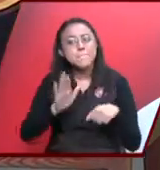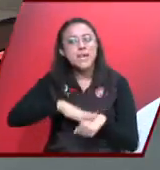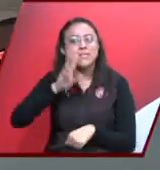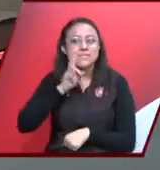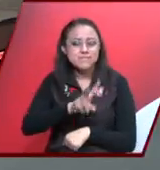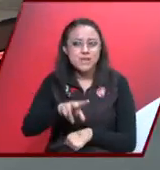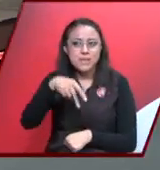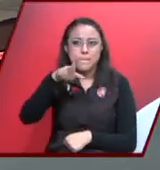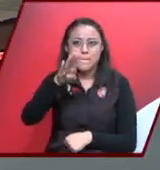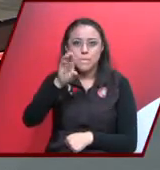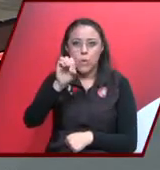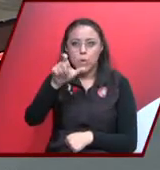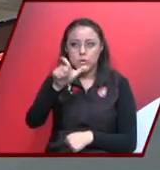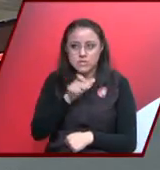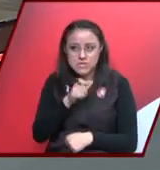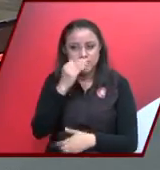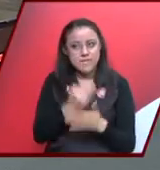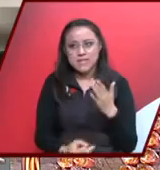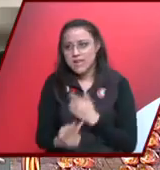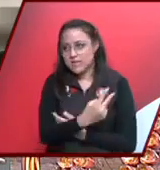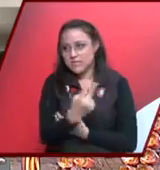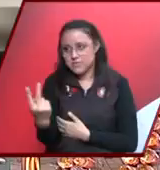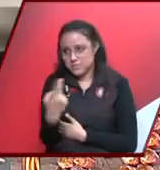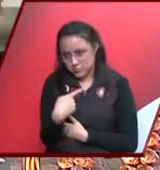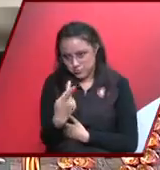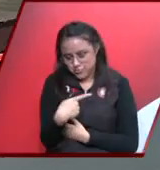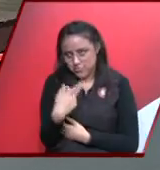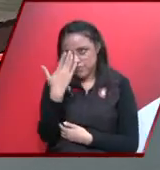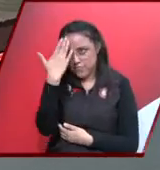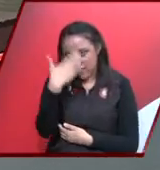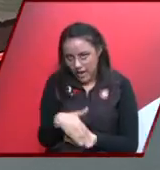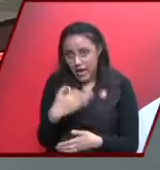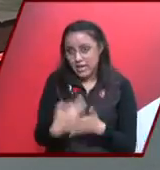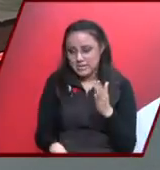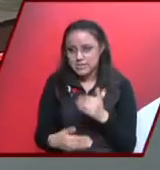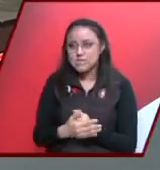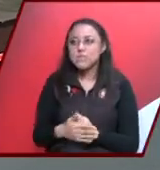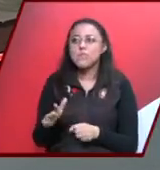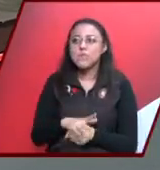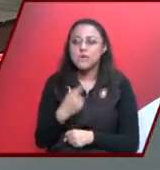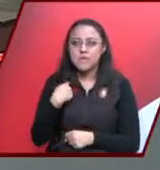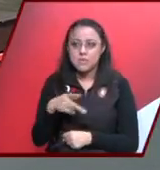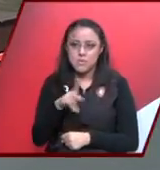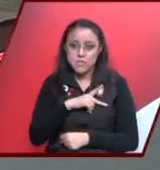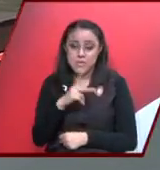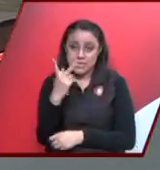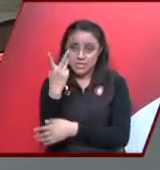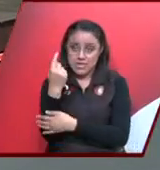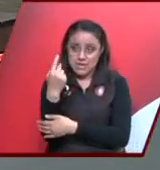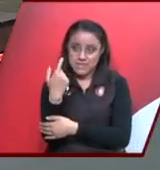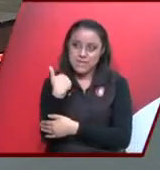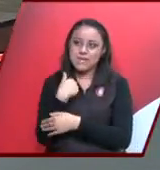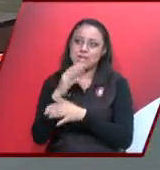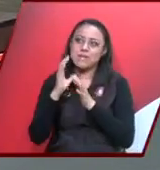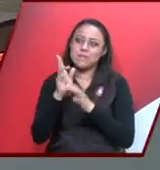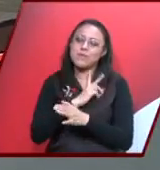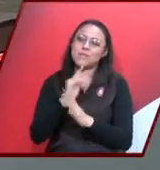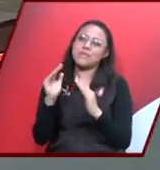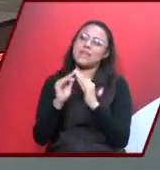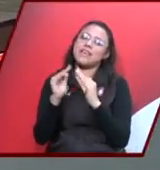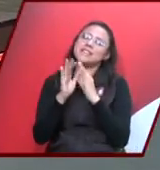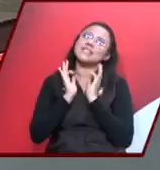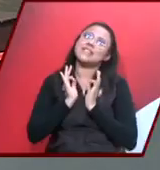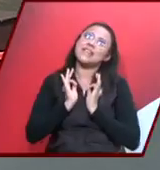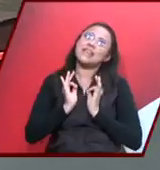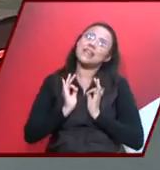boxeo. Okay. Nos falta. A ti. Porque el plan que yo tengo es, frente a mi televisor, en la comodidad de mi